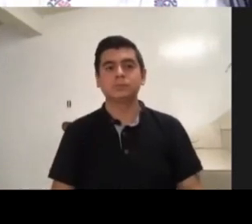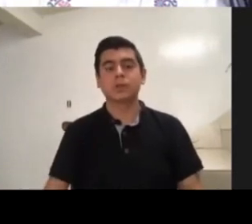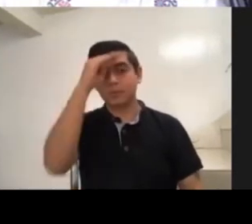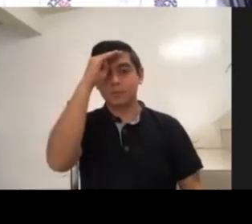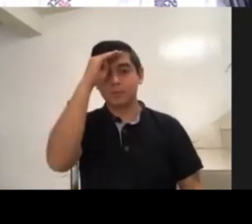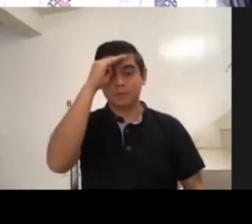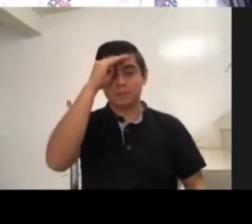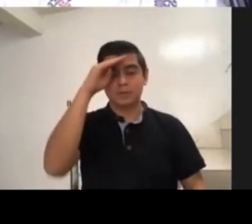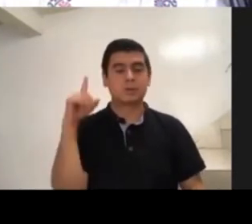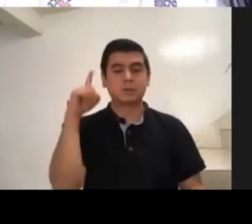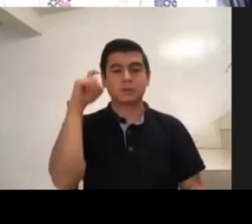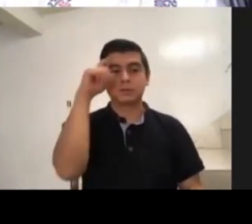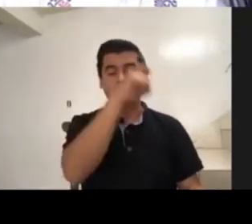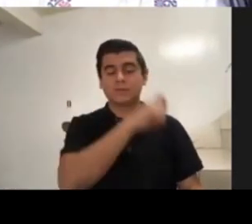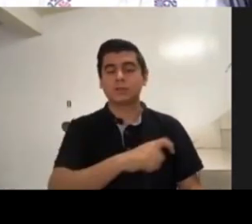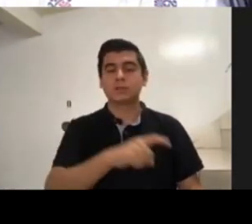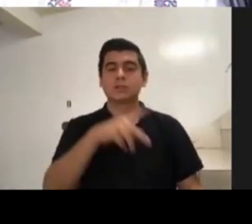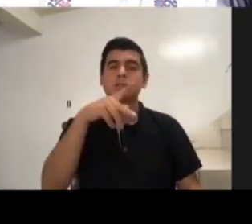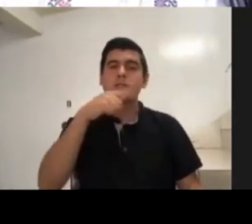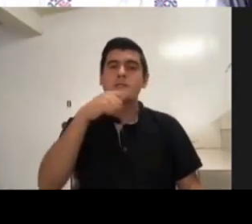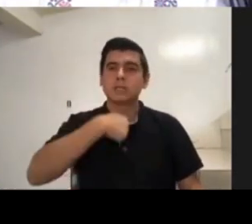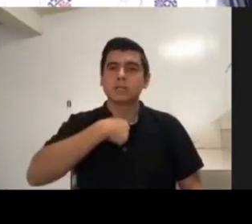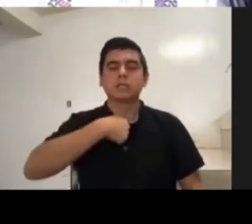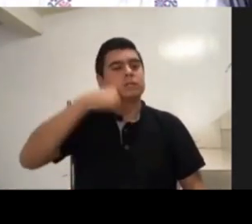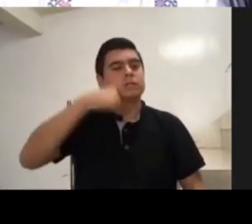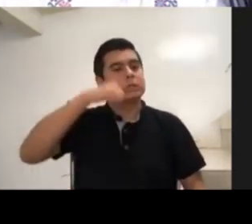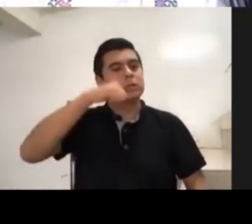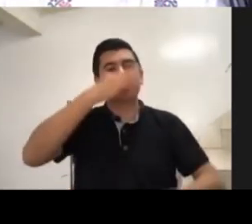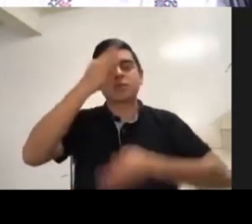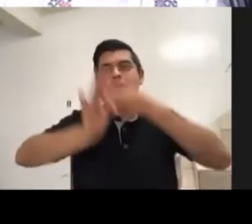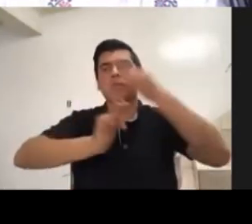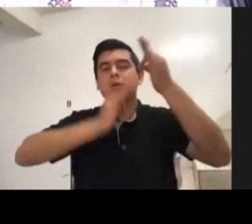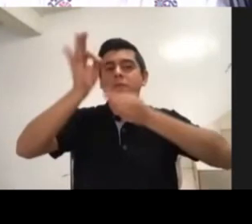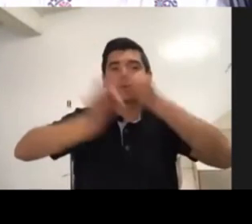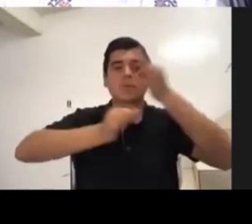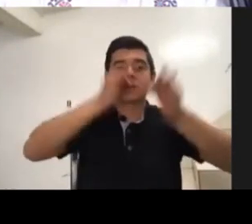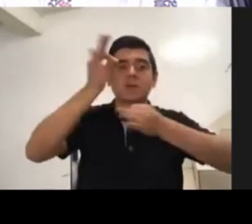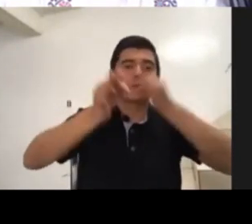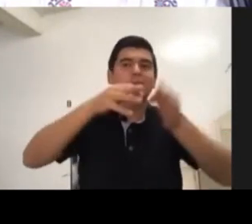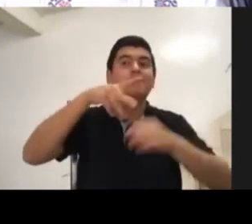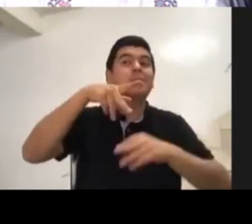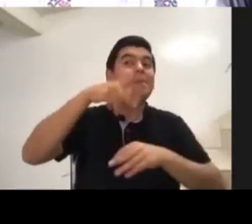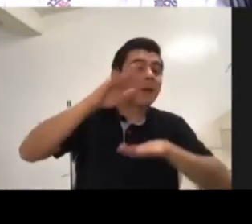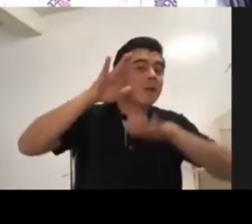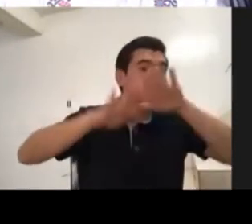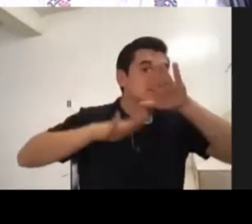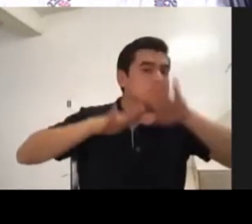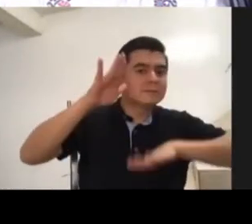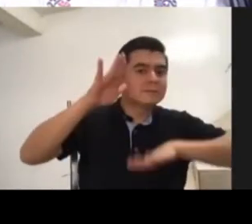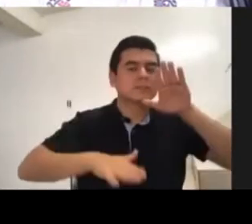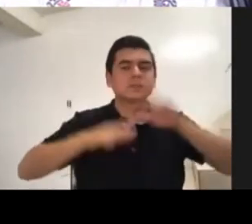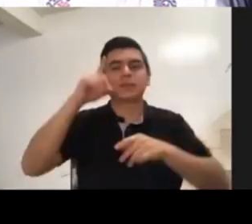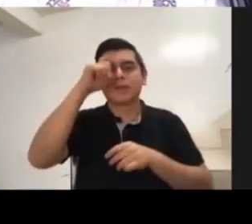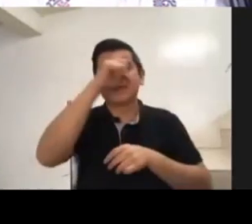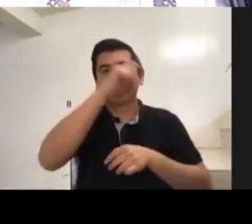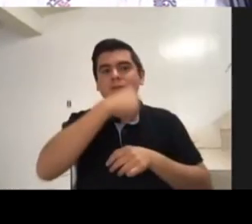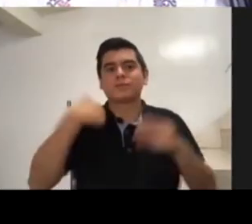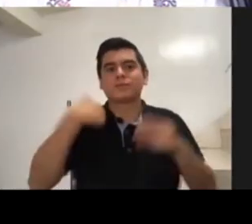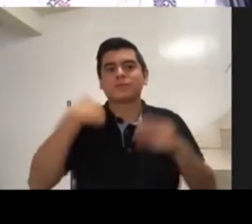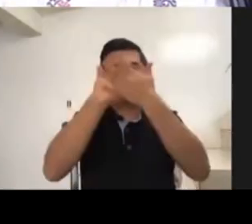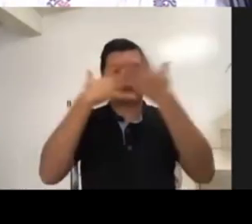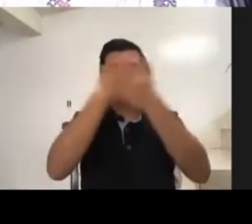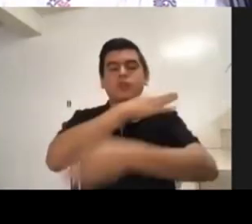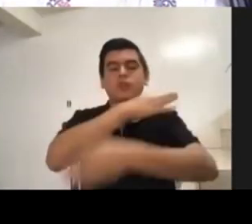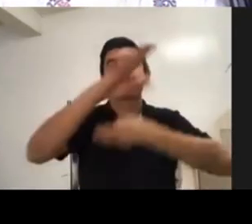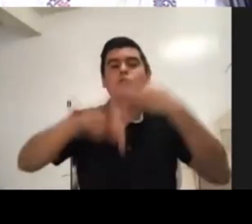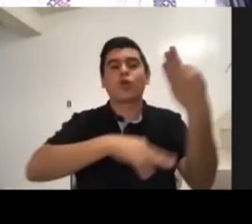con mayor fuerza, pero que no necesariamente nos garantizamos de una manera tan clara, que es que todos los niños, niñas y adolescentes tienen